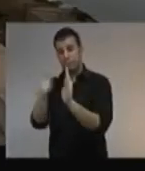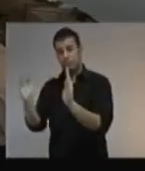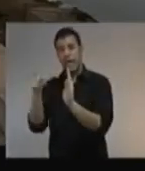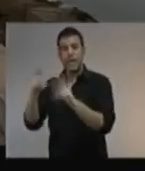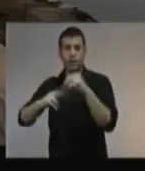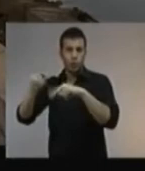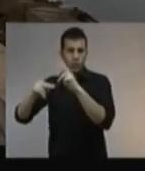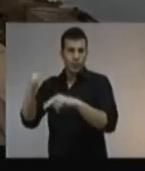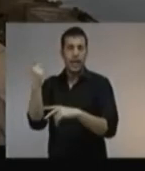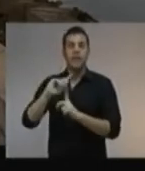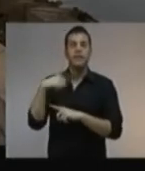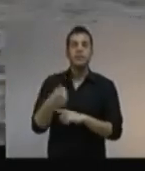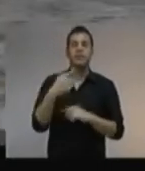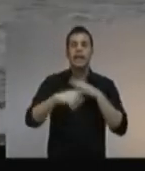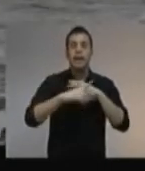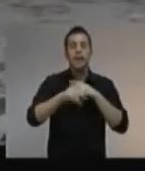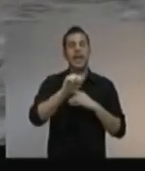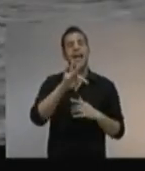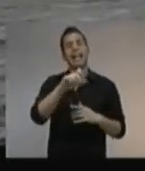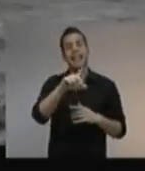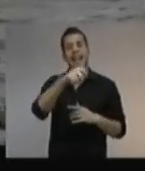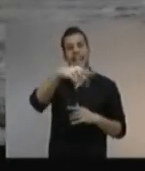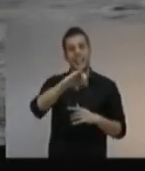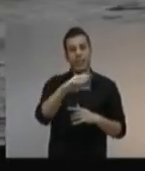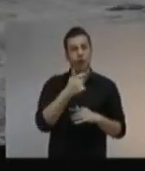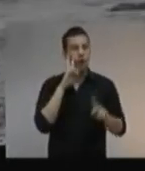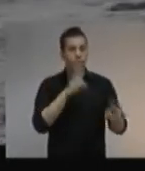Finalizamos el día con las vistas del mar Atlántico desde el puerto de Agaete.